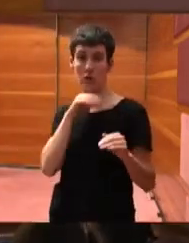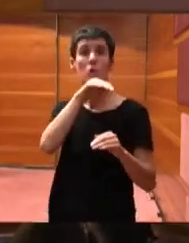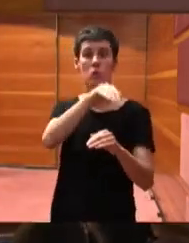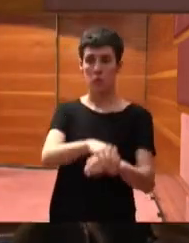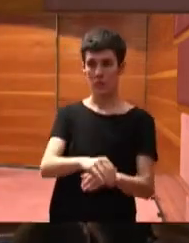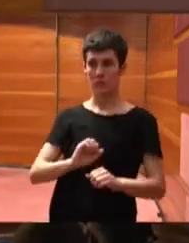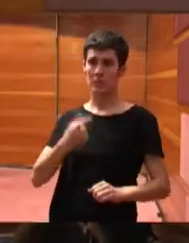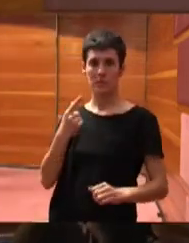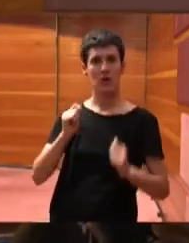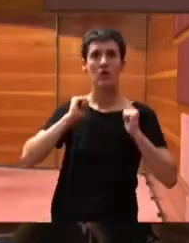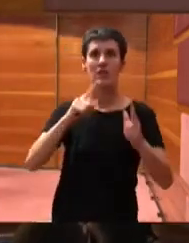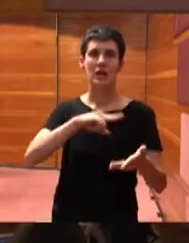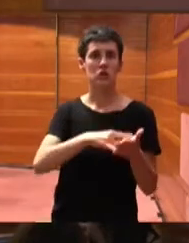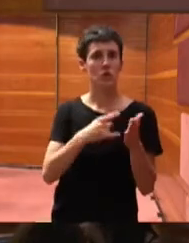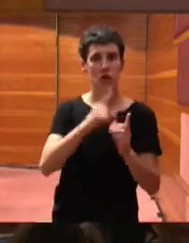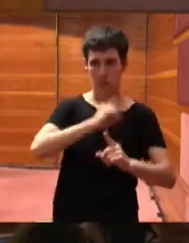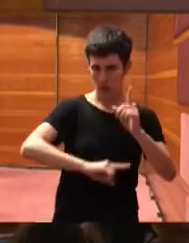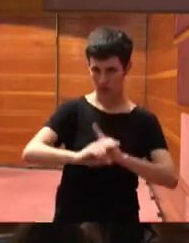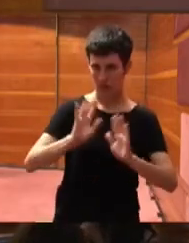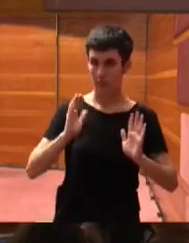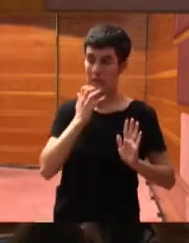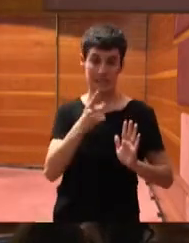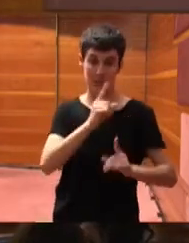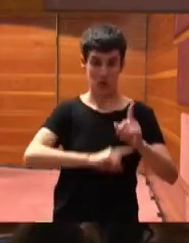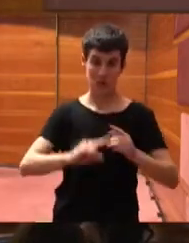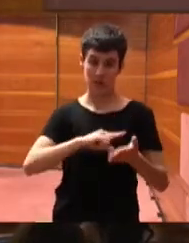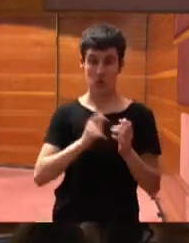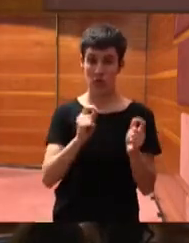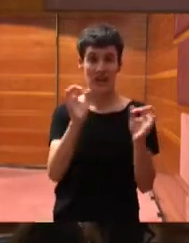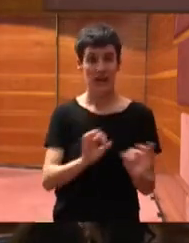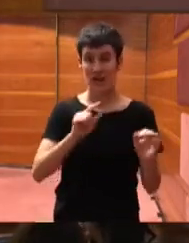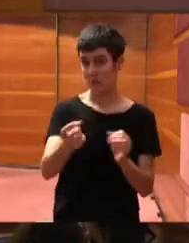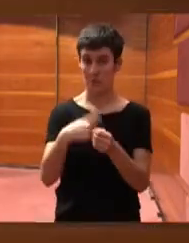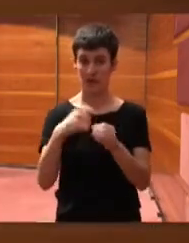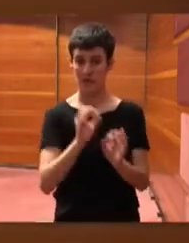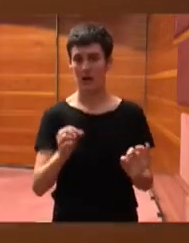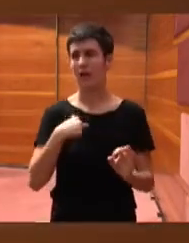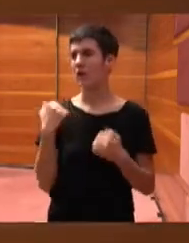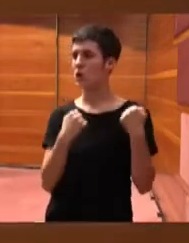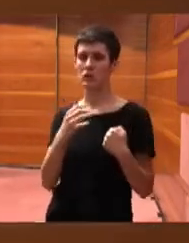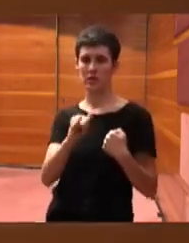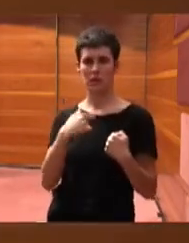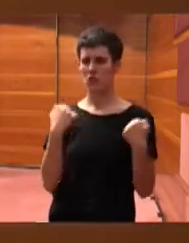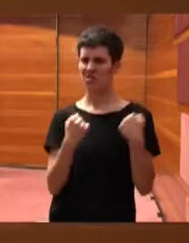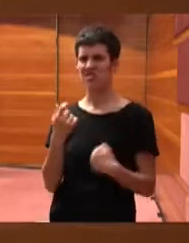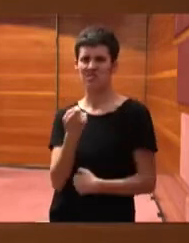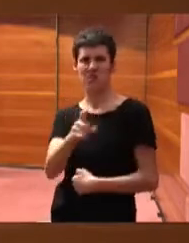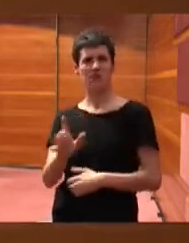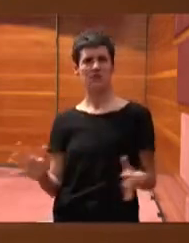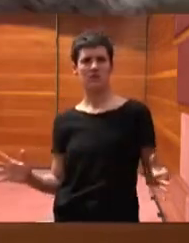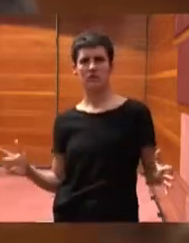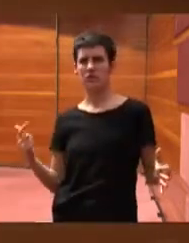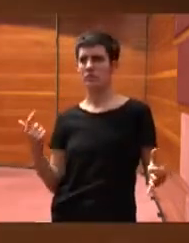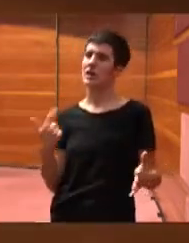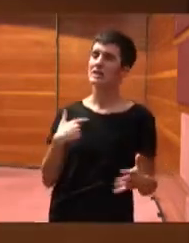les tengo que ofrecer solucionarles un problema, porque si no, no van a hacer. Vendo coches, muy bien, yo no necesito un coche. es que es